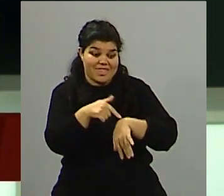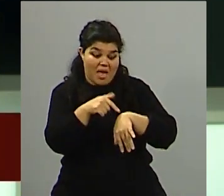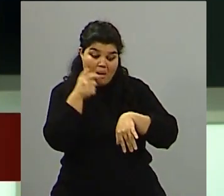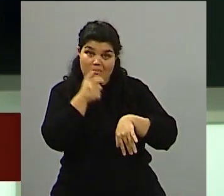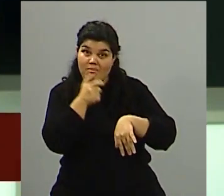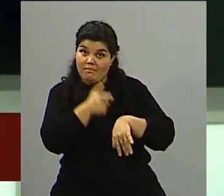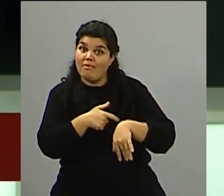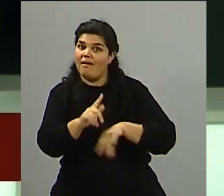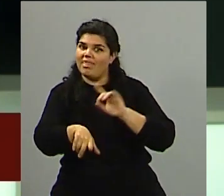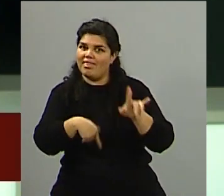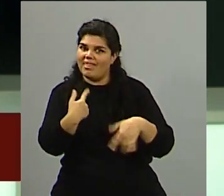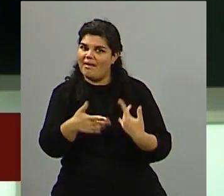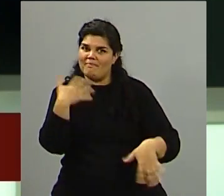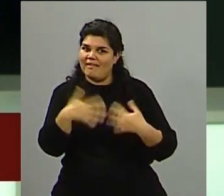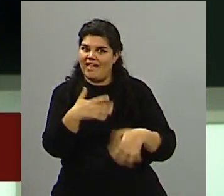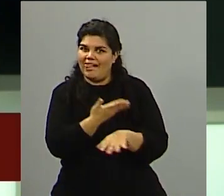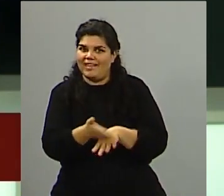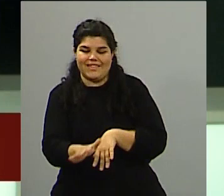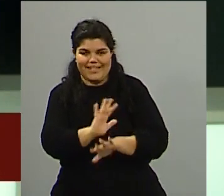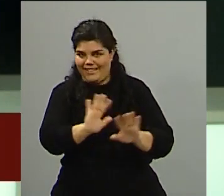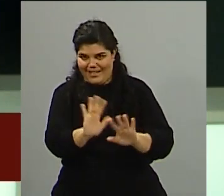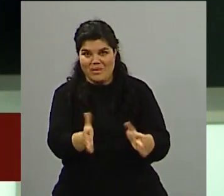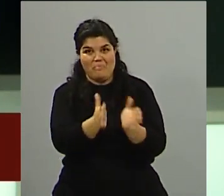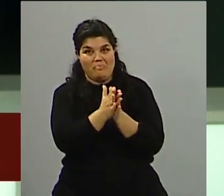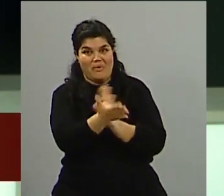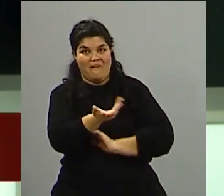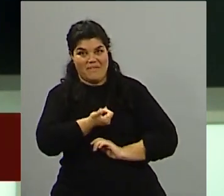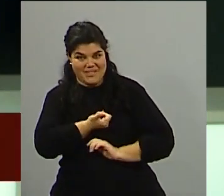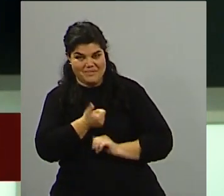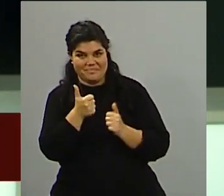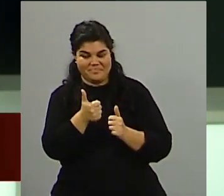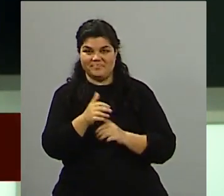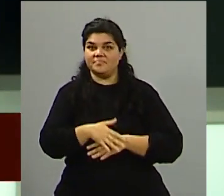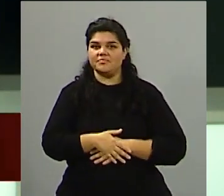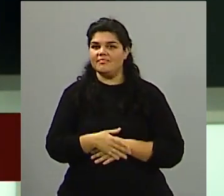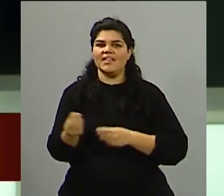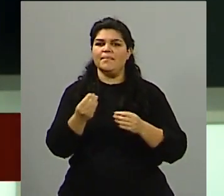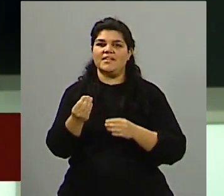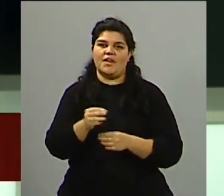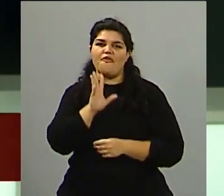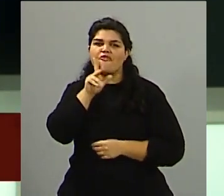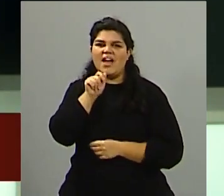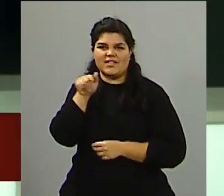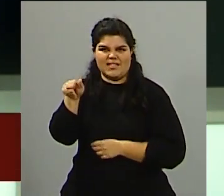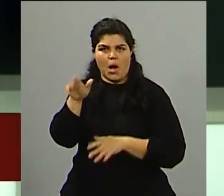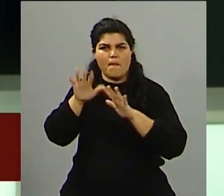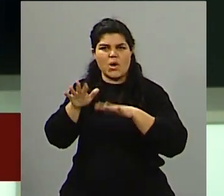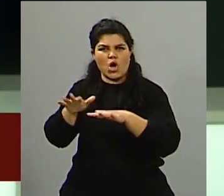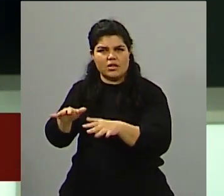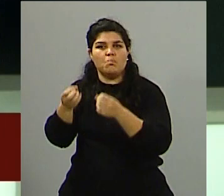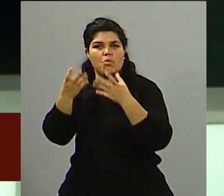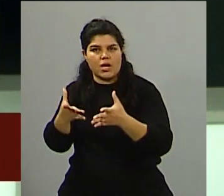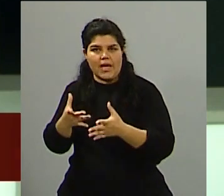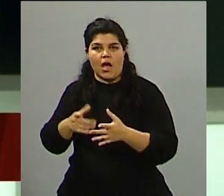pago yo el café, digamos, vamos a decir Bueno, así. dale. Mirá, ¿qué está pasando en Francia? Protestas internas, Sí. por la reforma